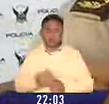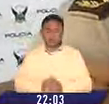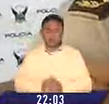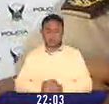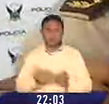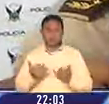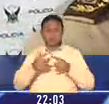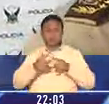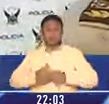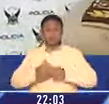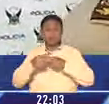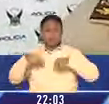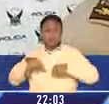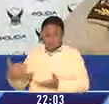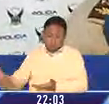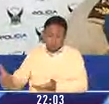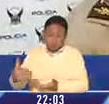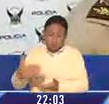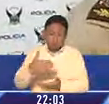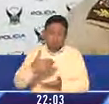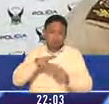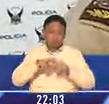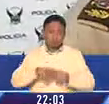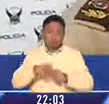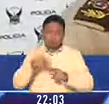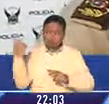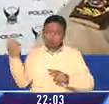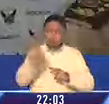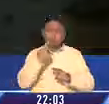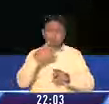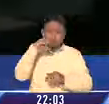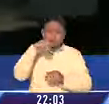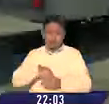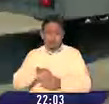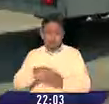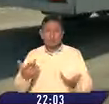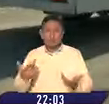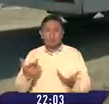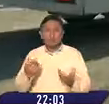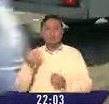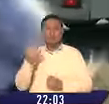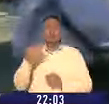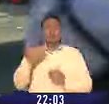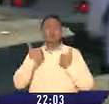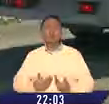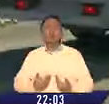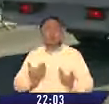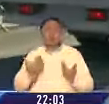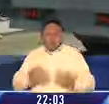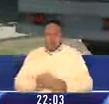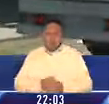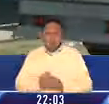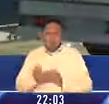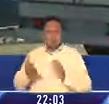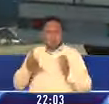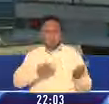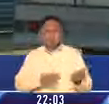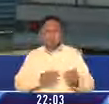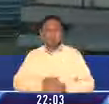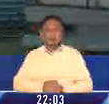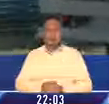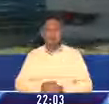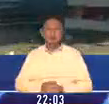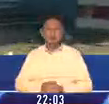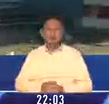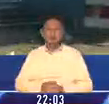recolección y estamos todavía verificando en sus alrededores y en la parte interna con la finalidad de poder determinar exactamente cuántos cadáveres existen y si esas